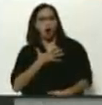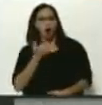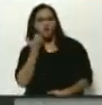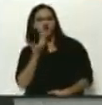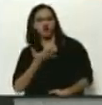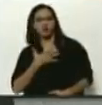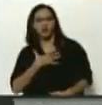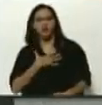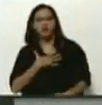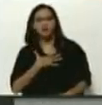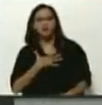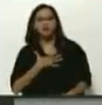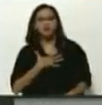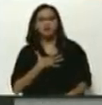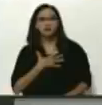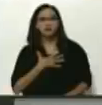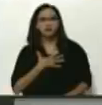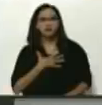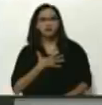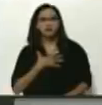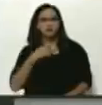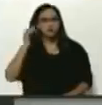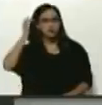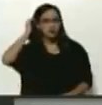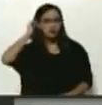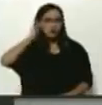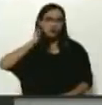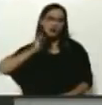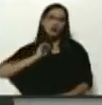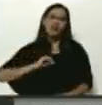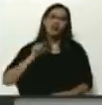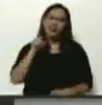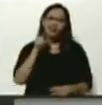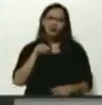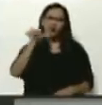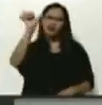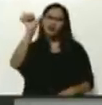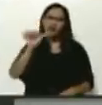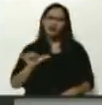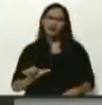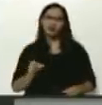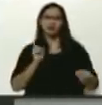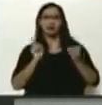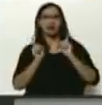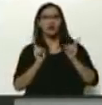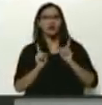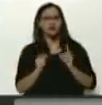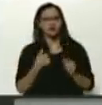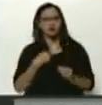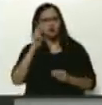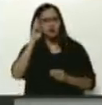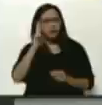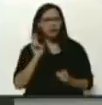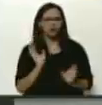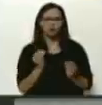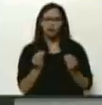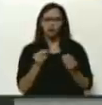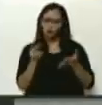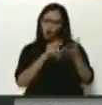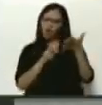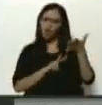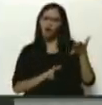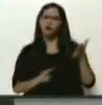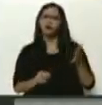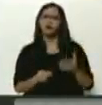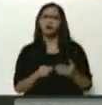Donde la duda ofende. El que esos analistas que a veces, analistas, yo respeto mucho y los leo,